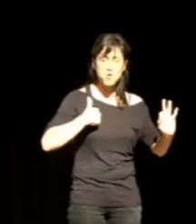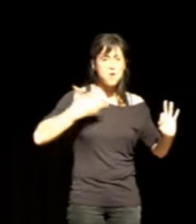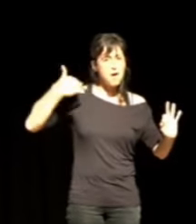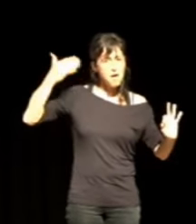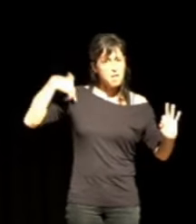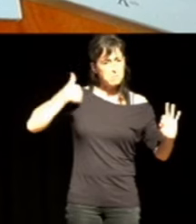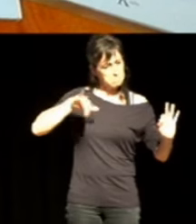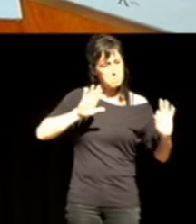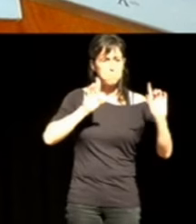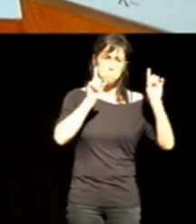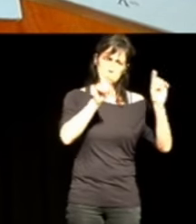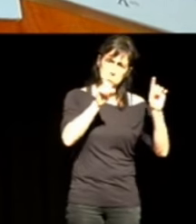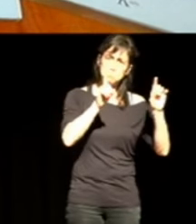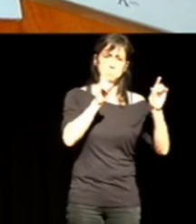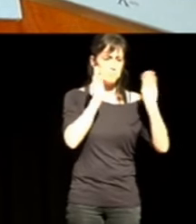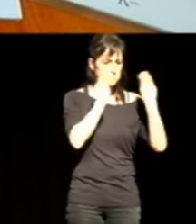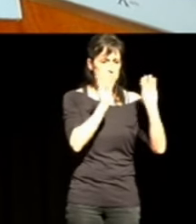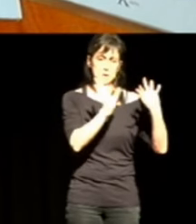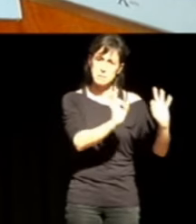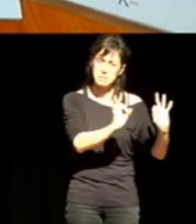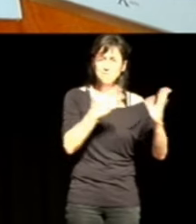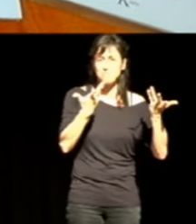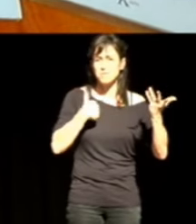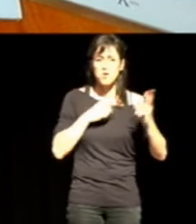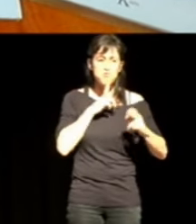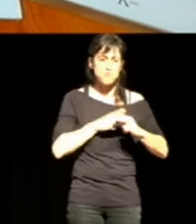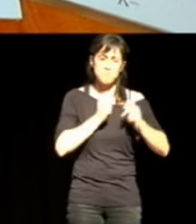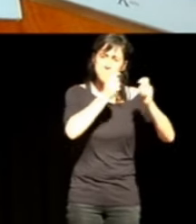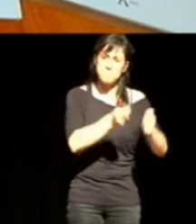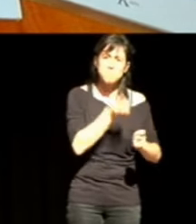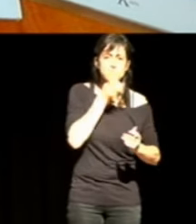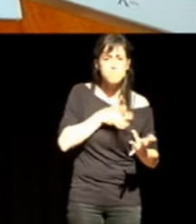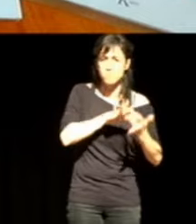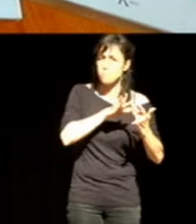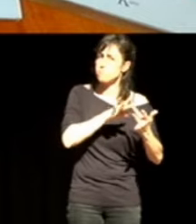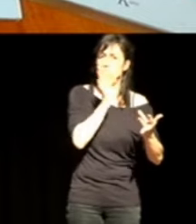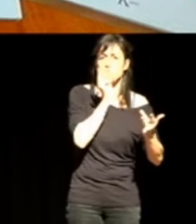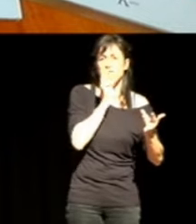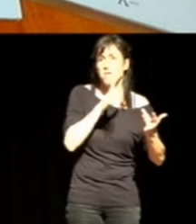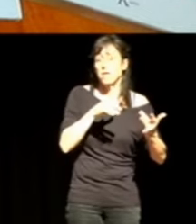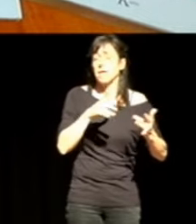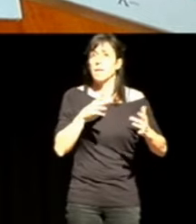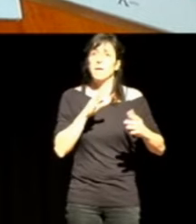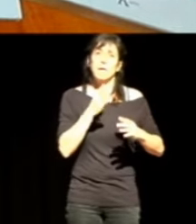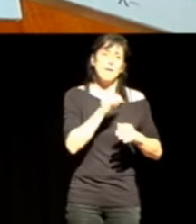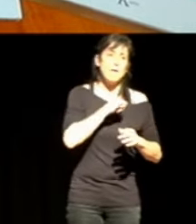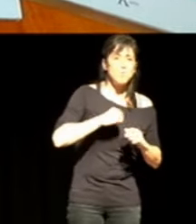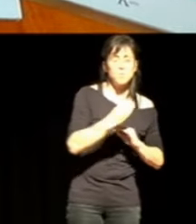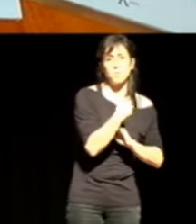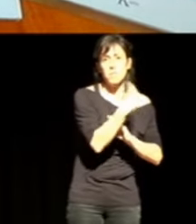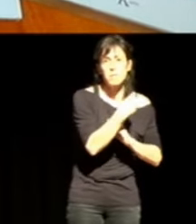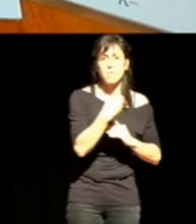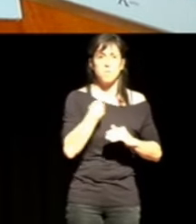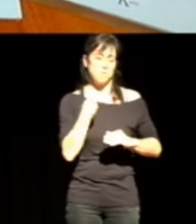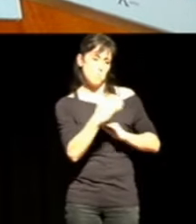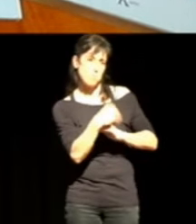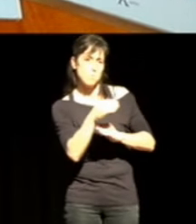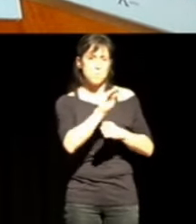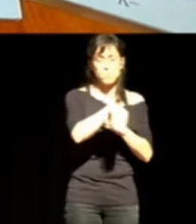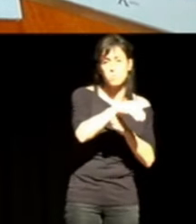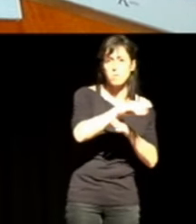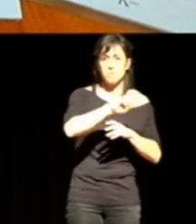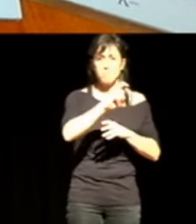específicamente, sino, aunque yo lo introducía en todos los grupos, el autocuidado, el cuidado mutuo, pero le llamaba buen